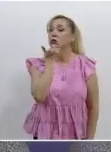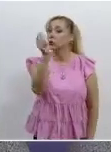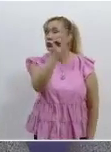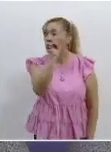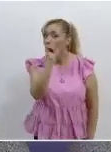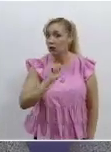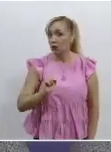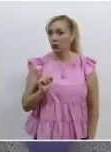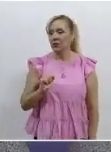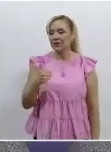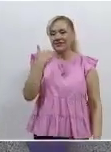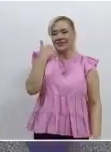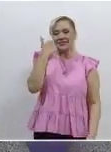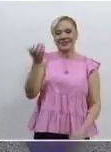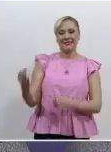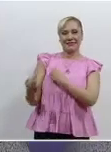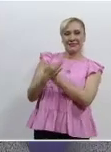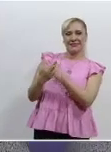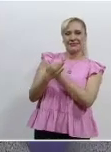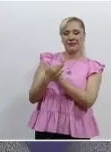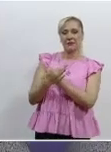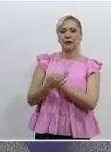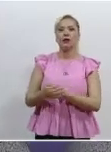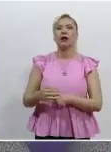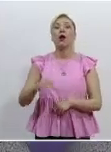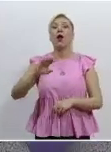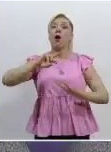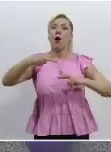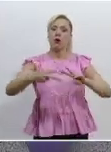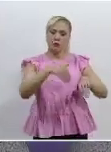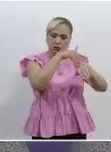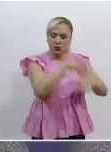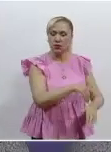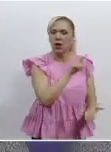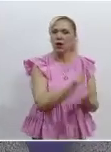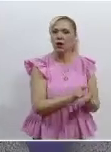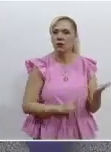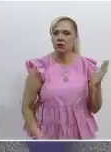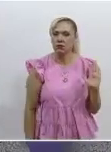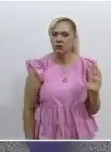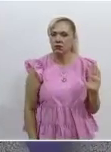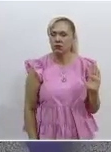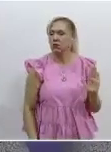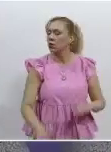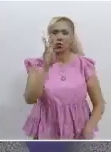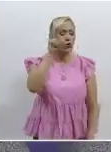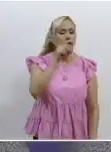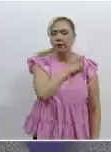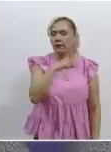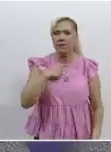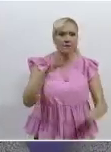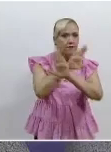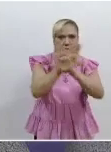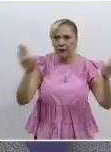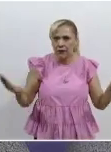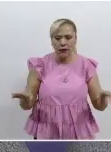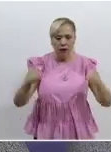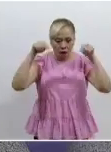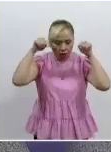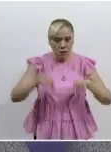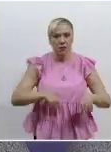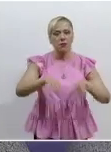legitimación con popularidad. Eso nunca ha estado, ni debe estar en nuestra